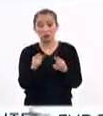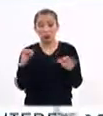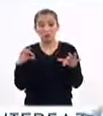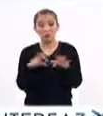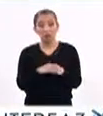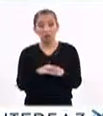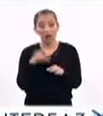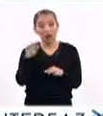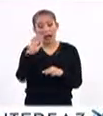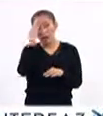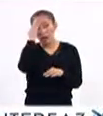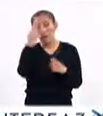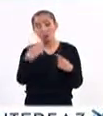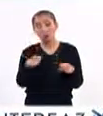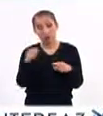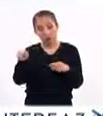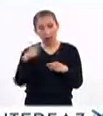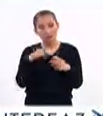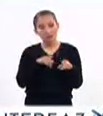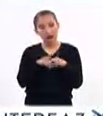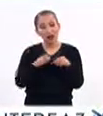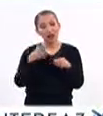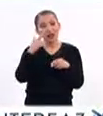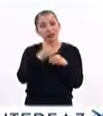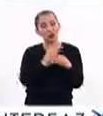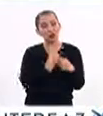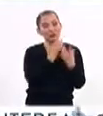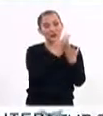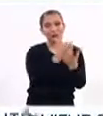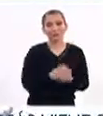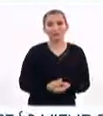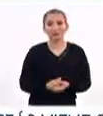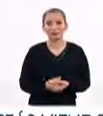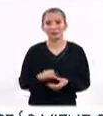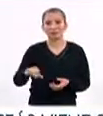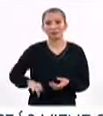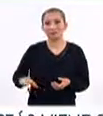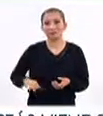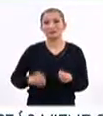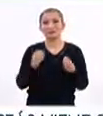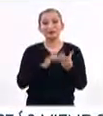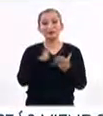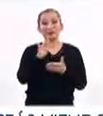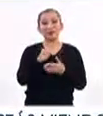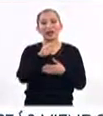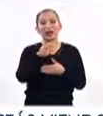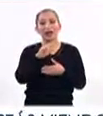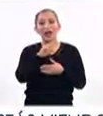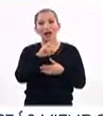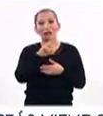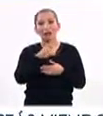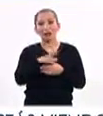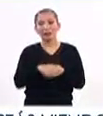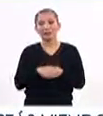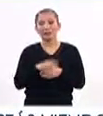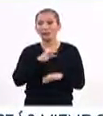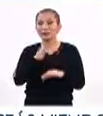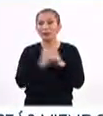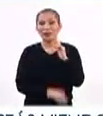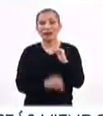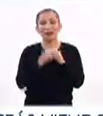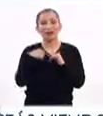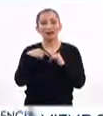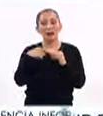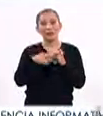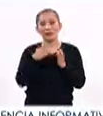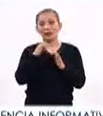también. Y él reconocía que la música era la hermana mayor de la poesía. Muy bien. Interesantísimo. Muchísimas gracias, Javier. No, a ustedes, gracias. Así llegamos al final